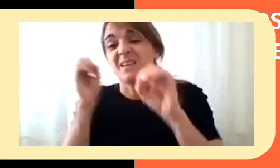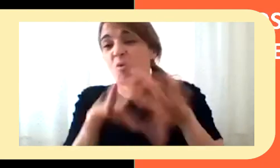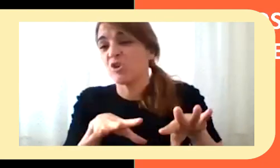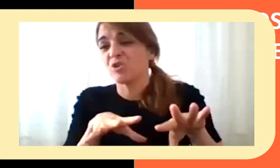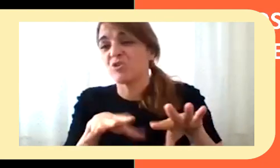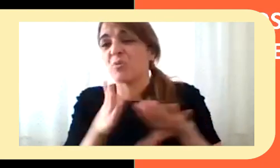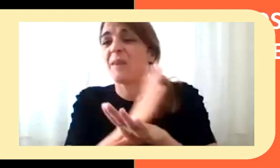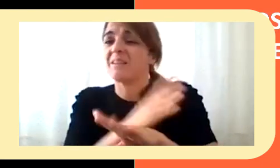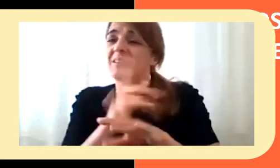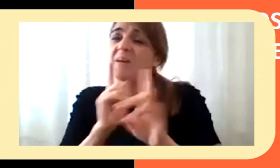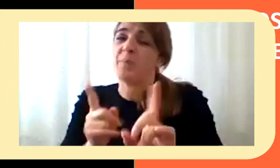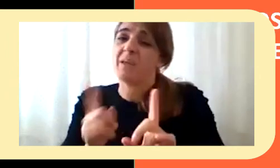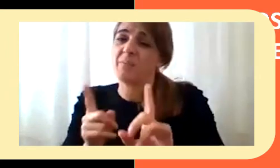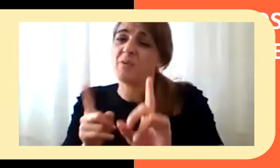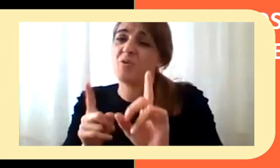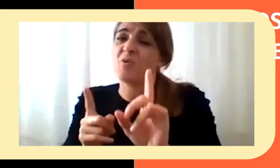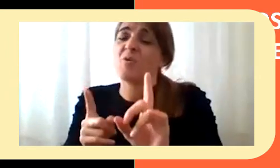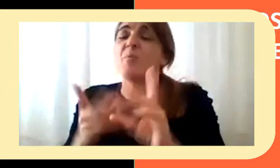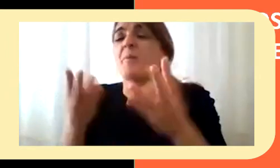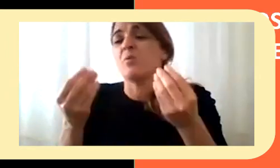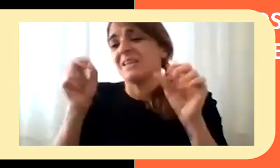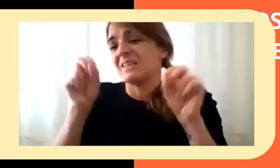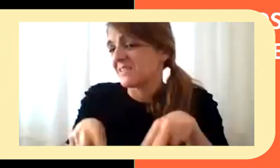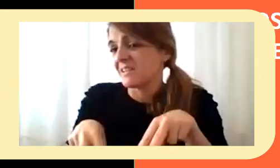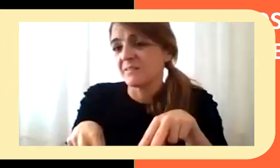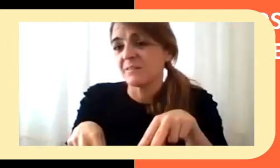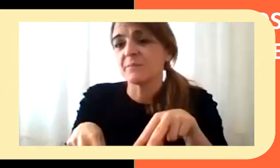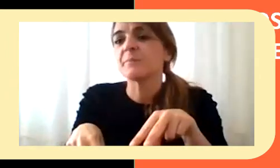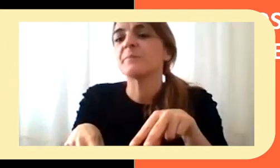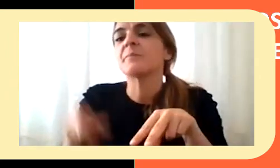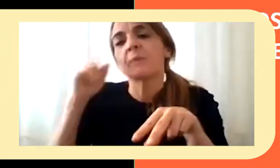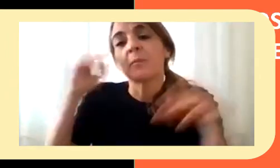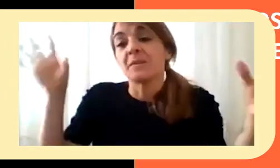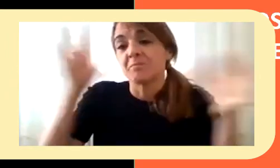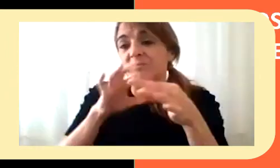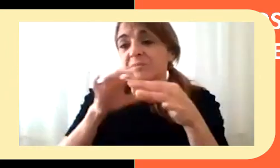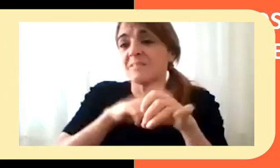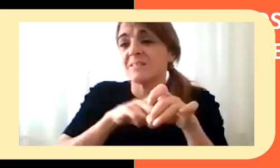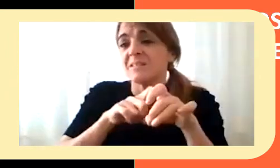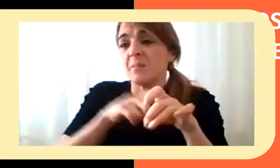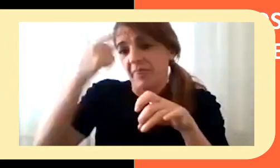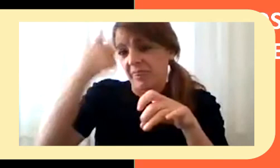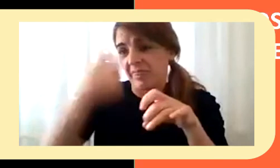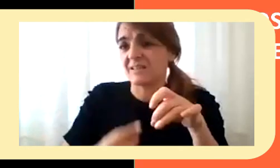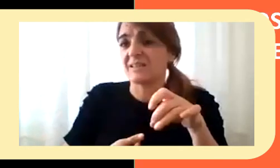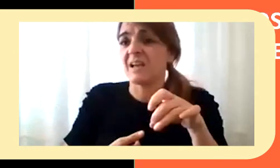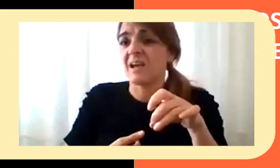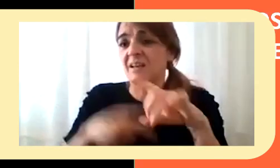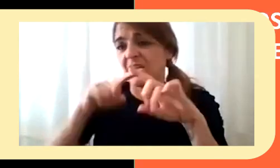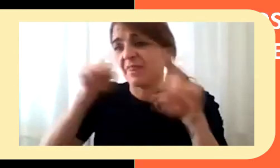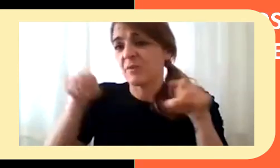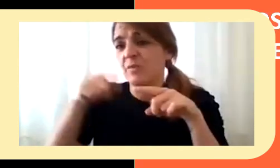de placenta, más interferencia con el desarrollo del sistema nervioso central, de la circunferencia cerebral, más labio